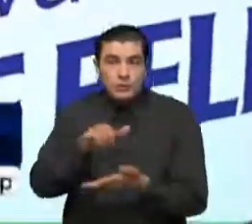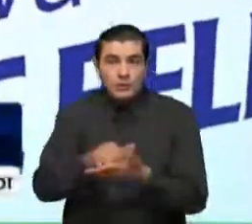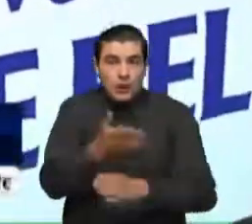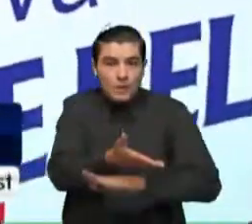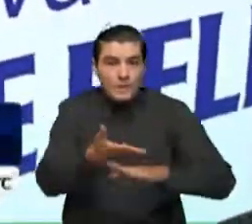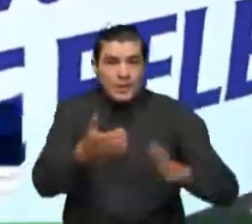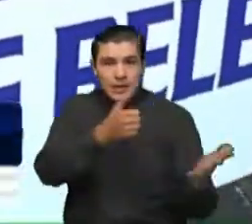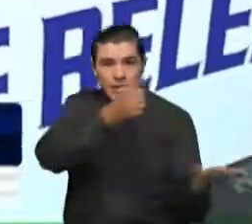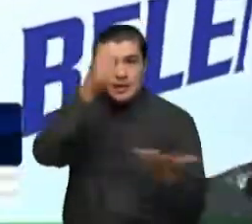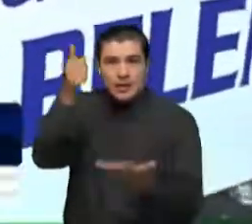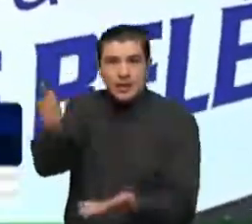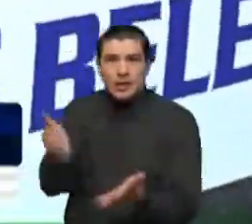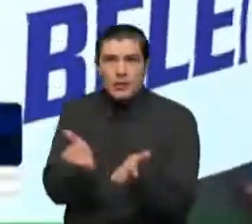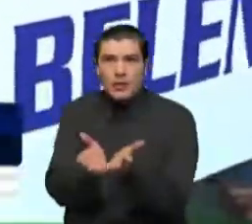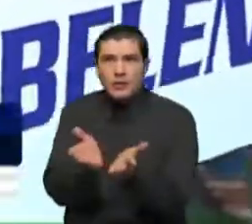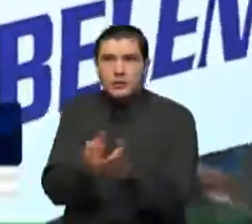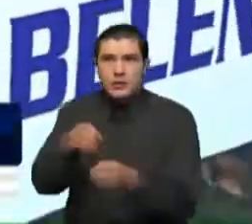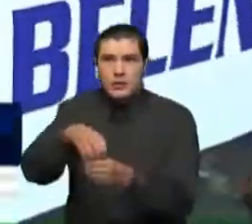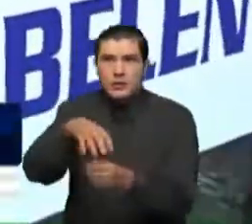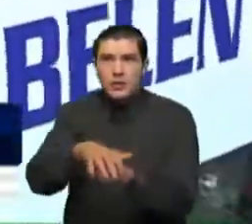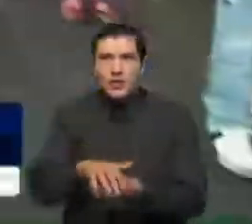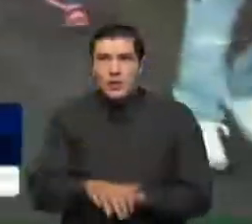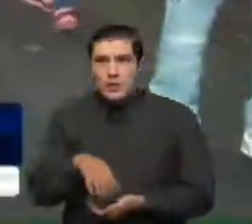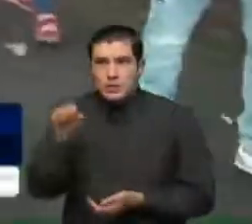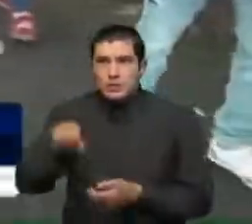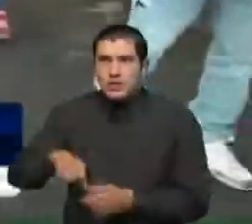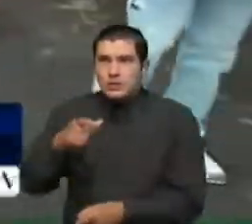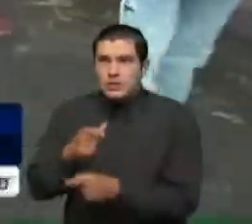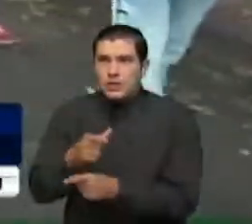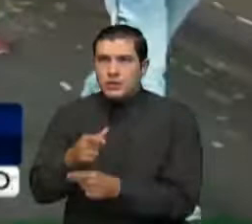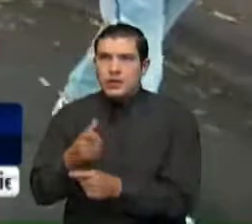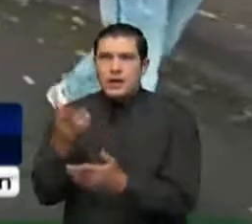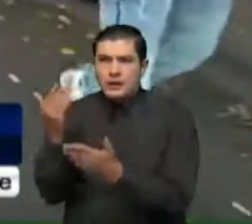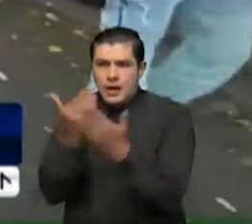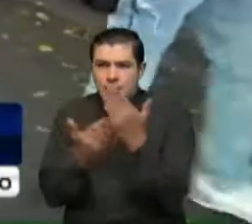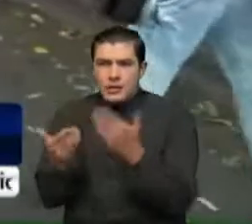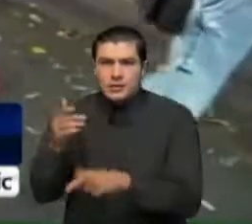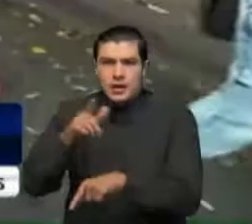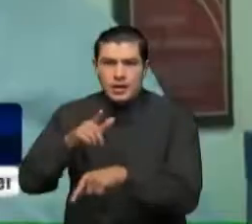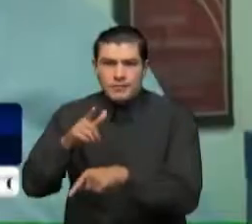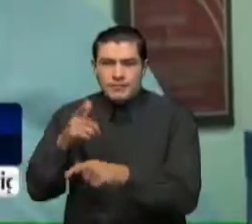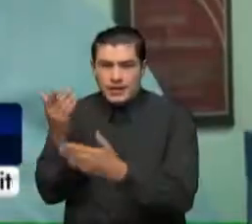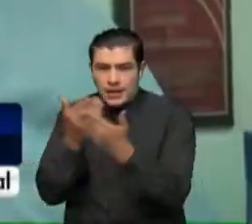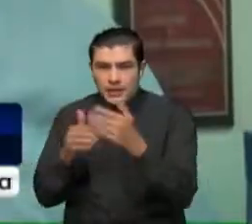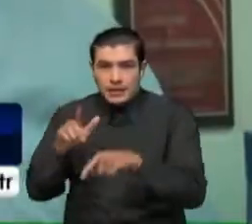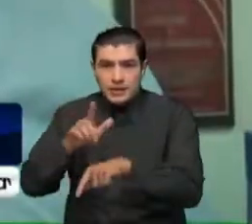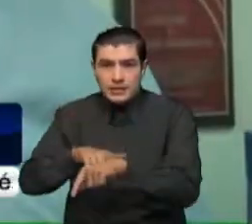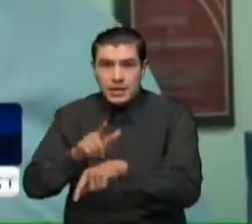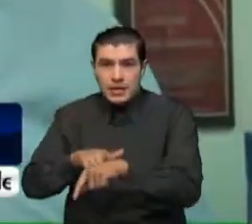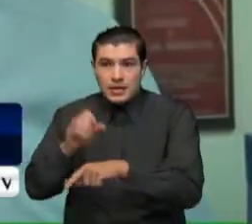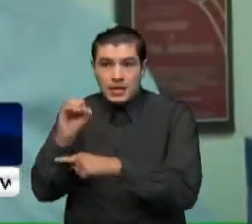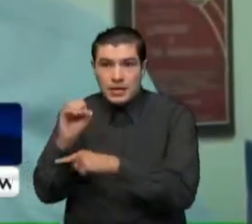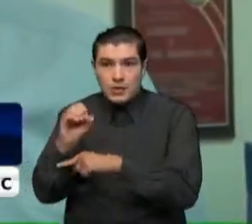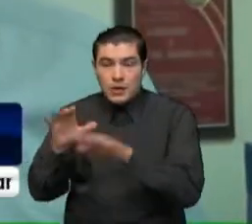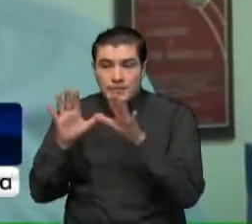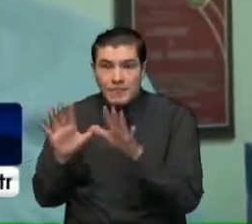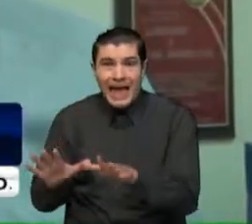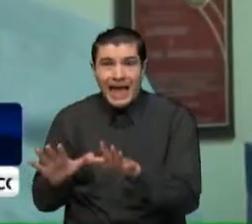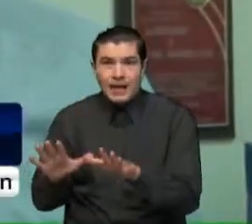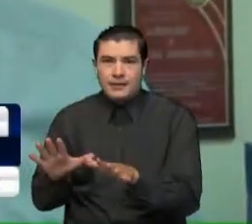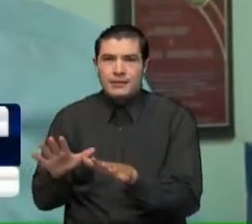recursos para la educación pública analizando la hora cero del cese de actividades que está